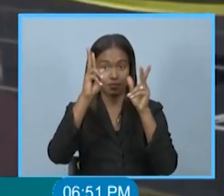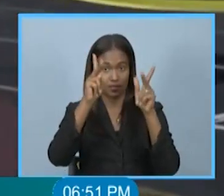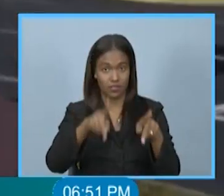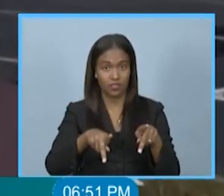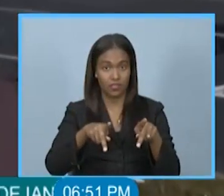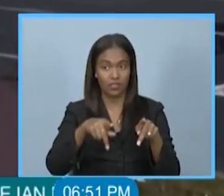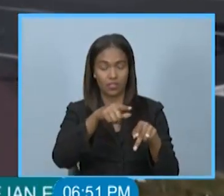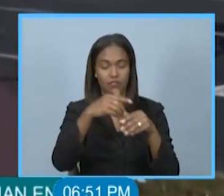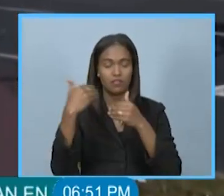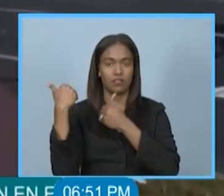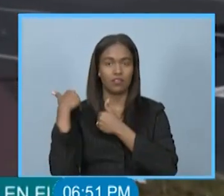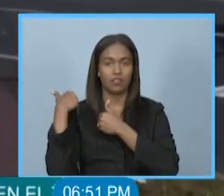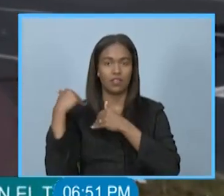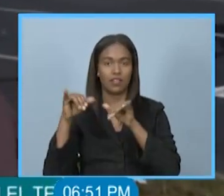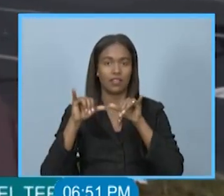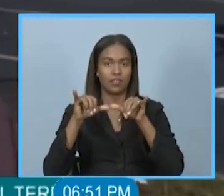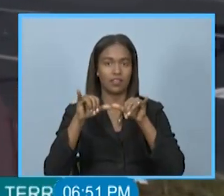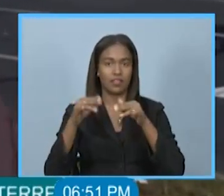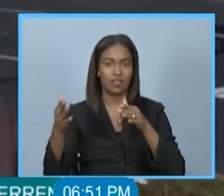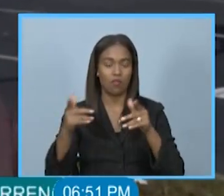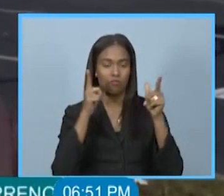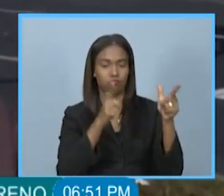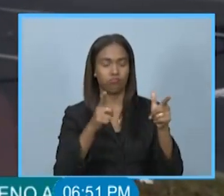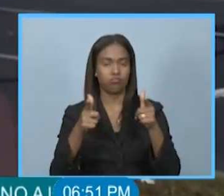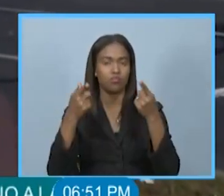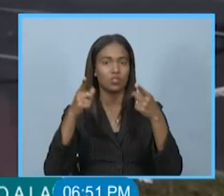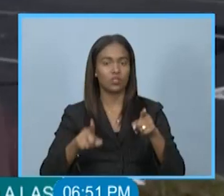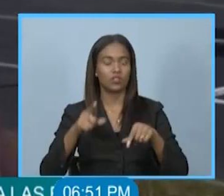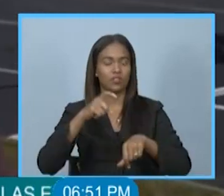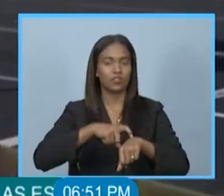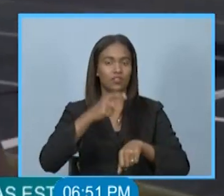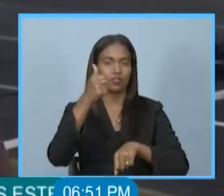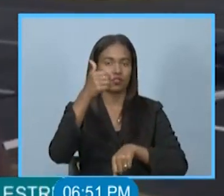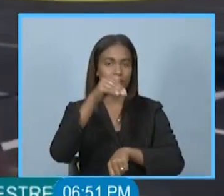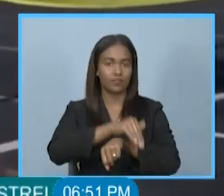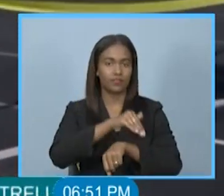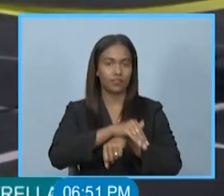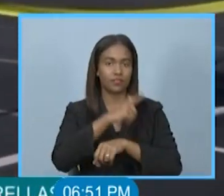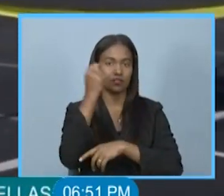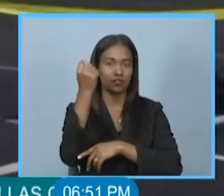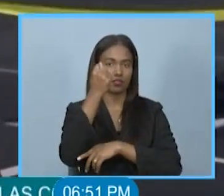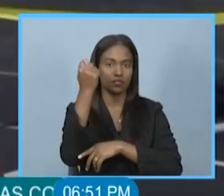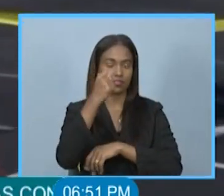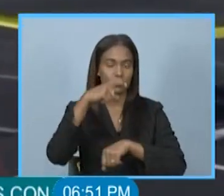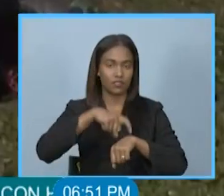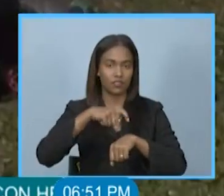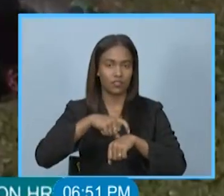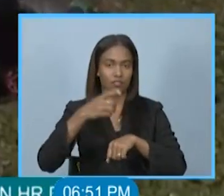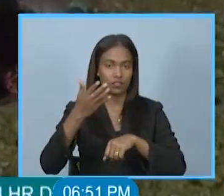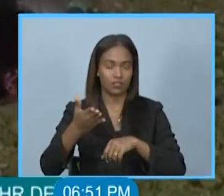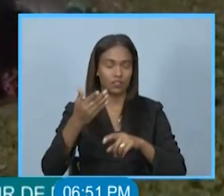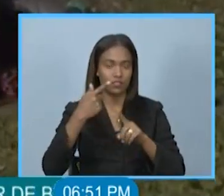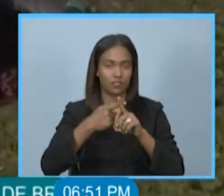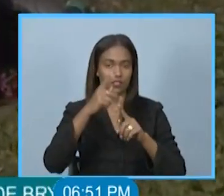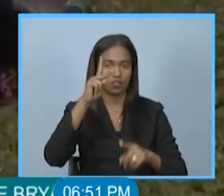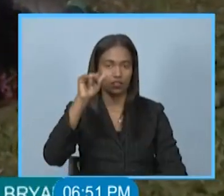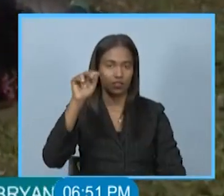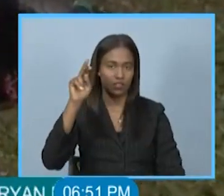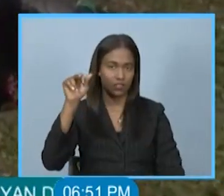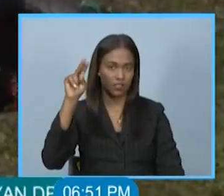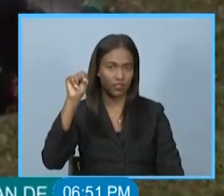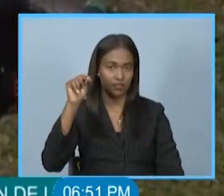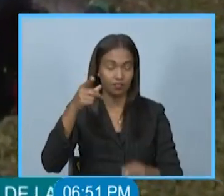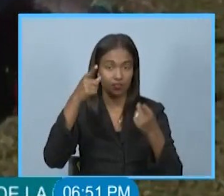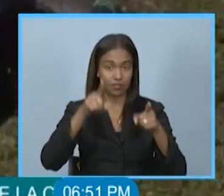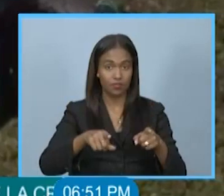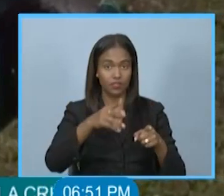era el encargado de la tienda El tiroteo ocurrió pasadas las 10 de la noche del martes hora local en shakespeak en